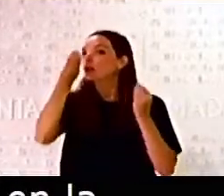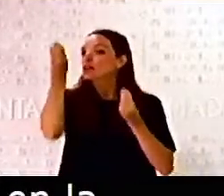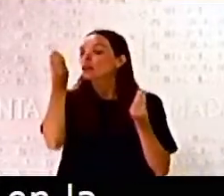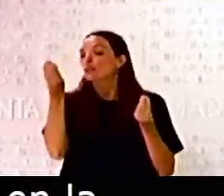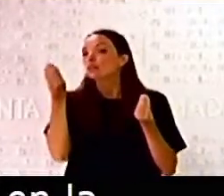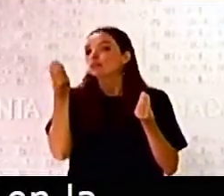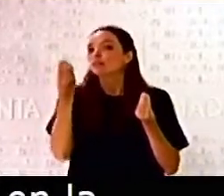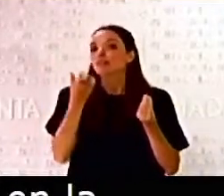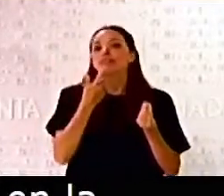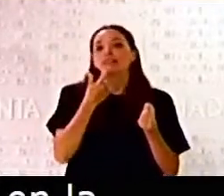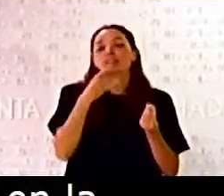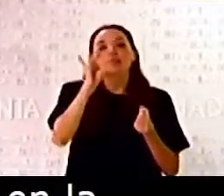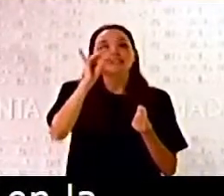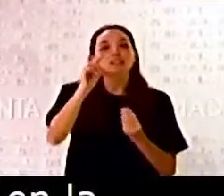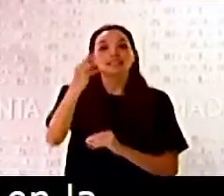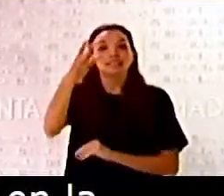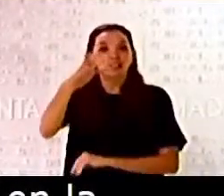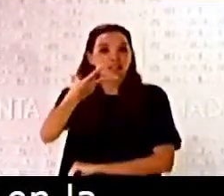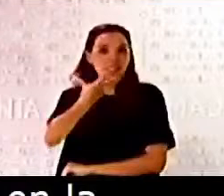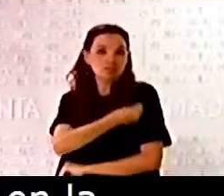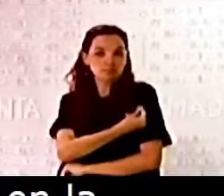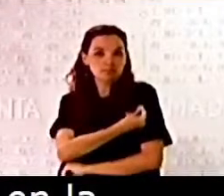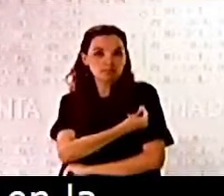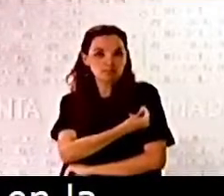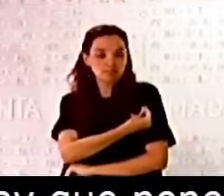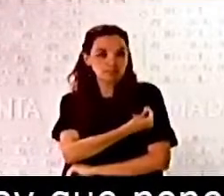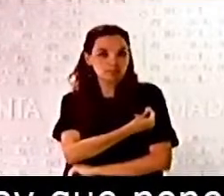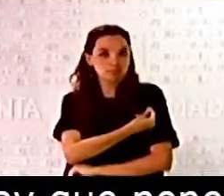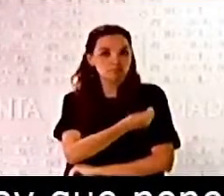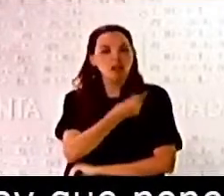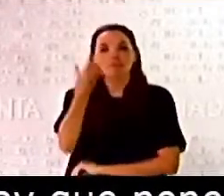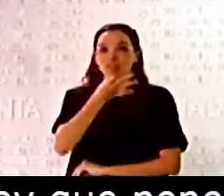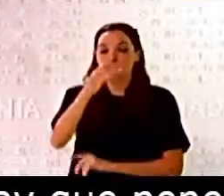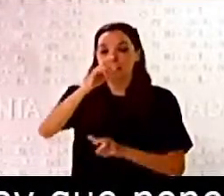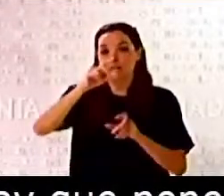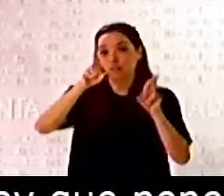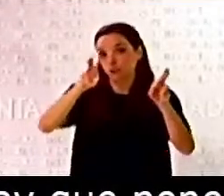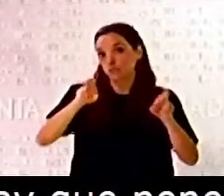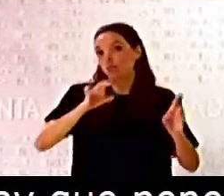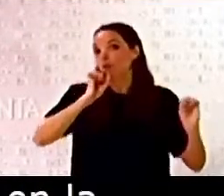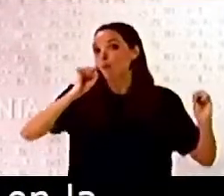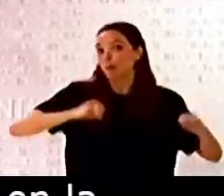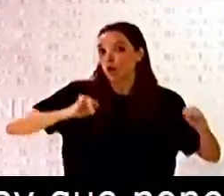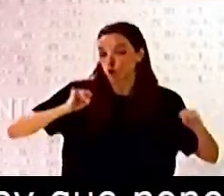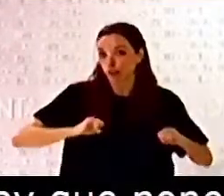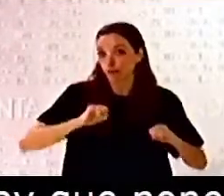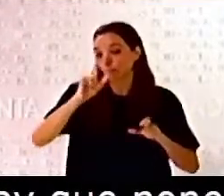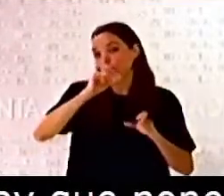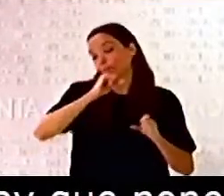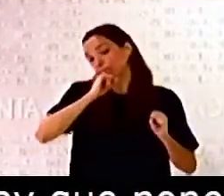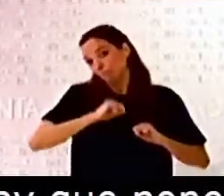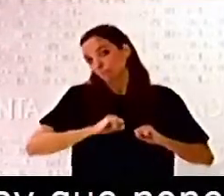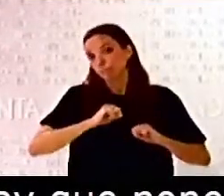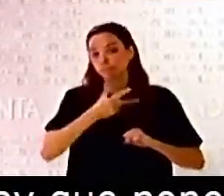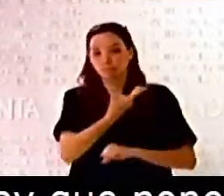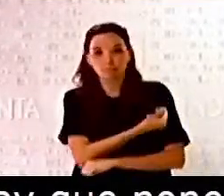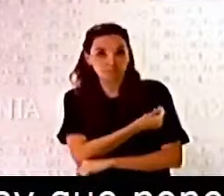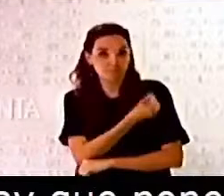decide que hay que poner la tercera dosis o la dosis adicional en las residencias de mayores a los residentes